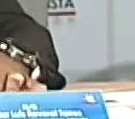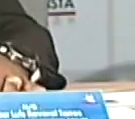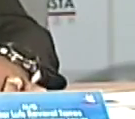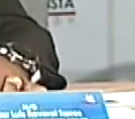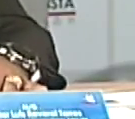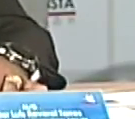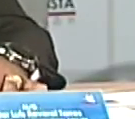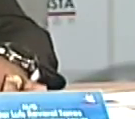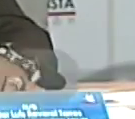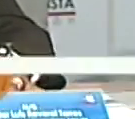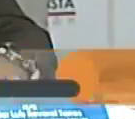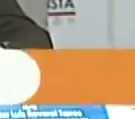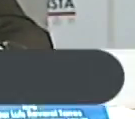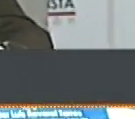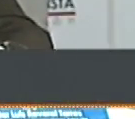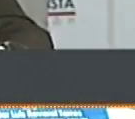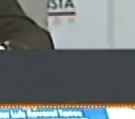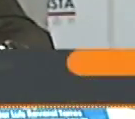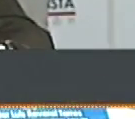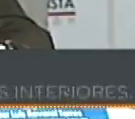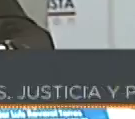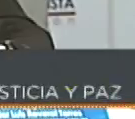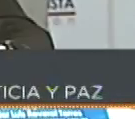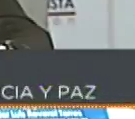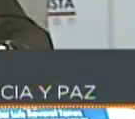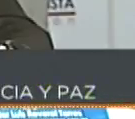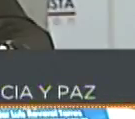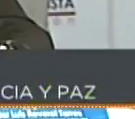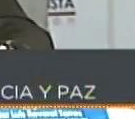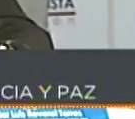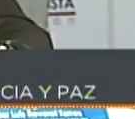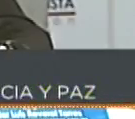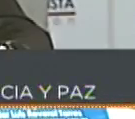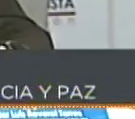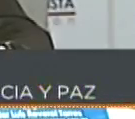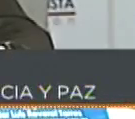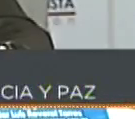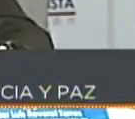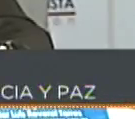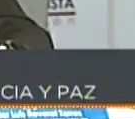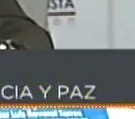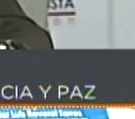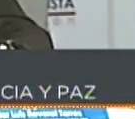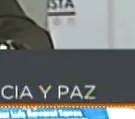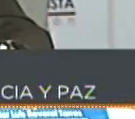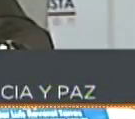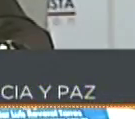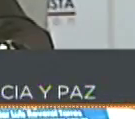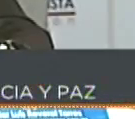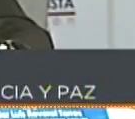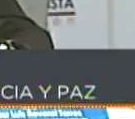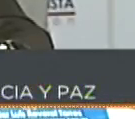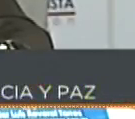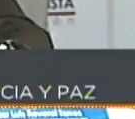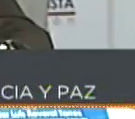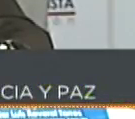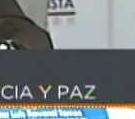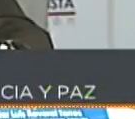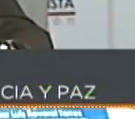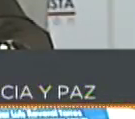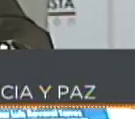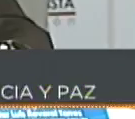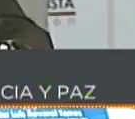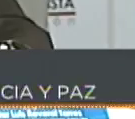país. Desde acá del Ministerio del Poder Popular para Relaciones Interiores, Justicia y Paz, le damos la bienvenida al doctor Tarek William